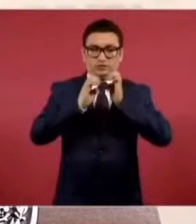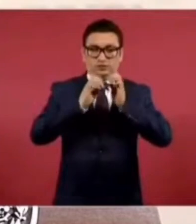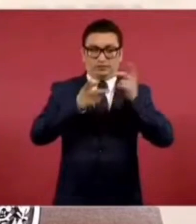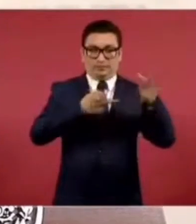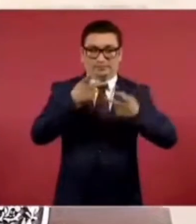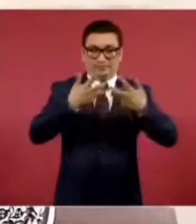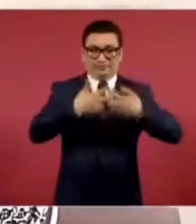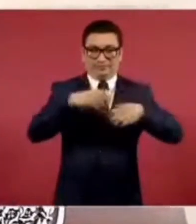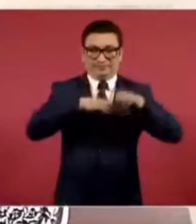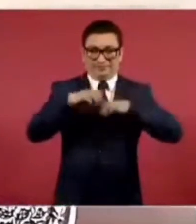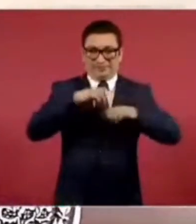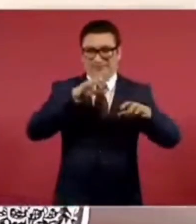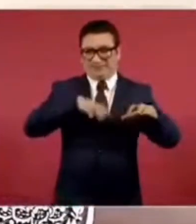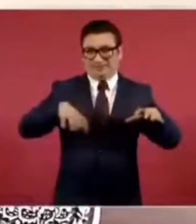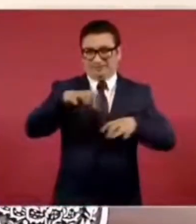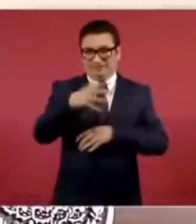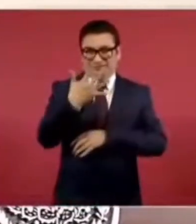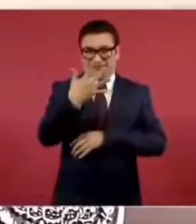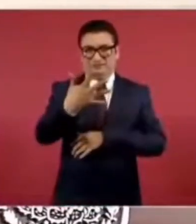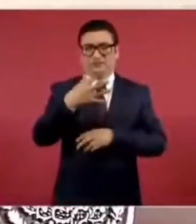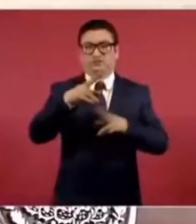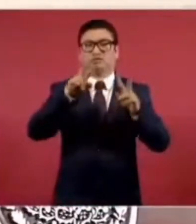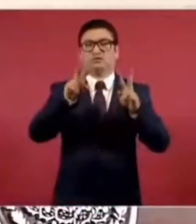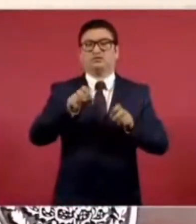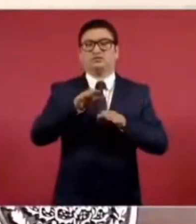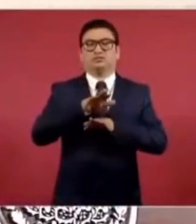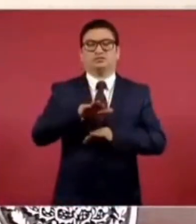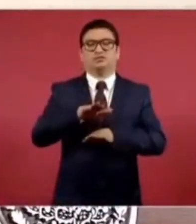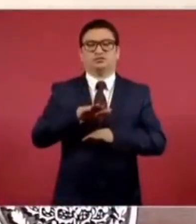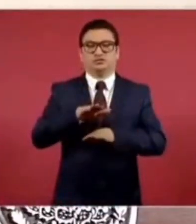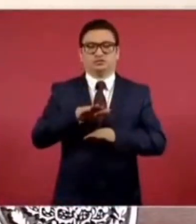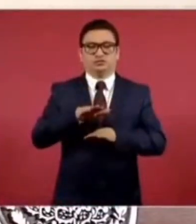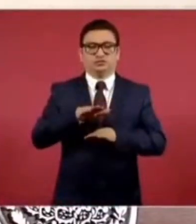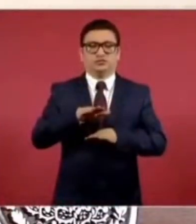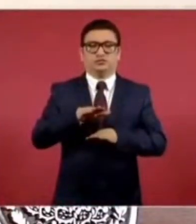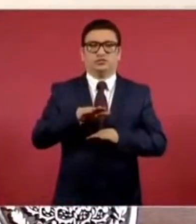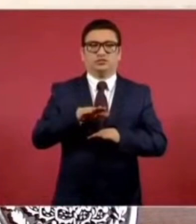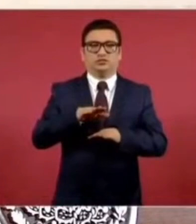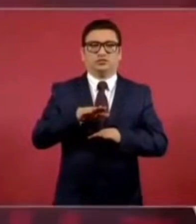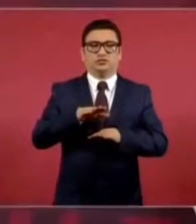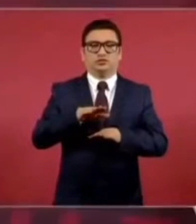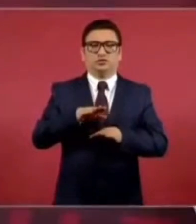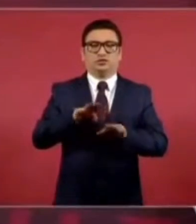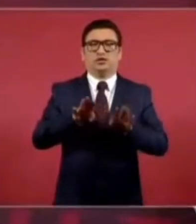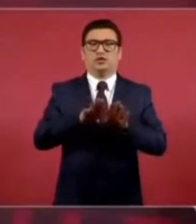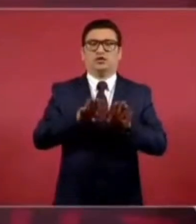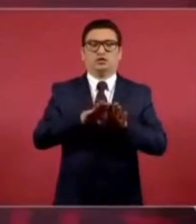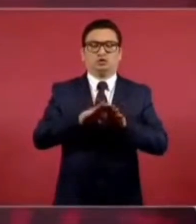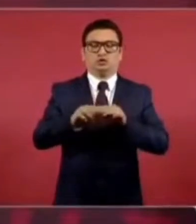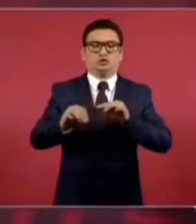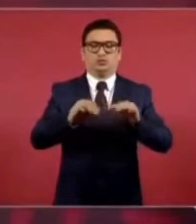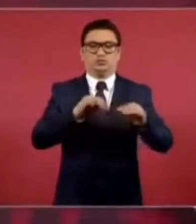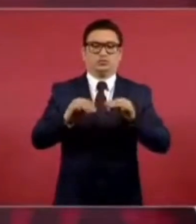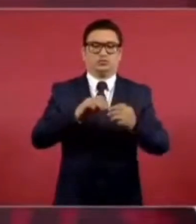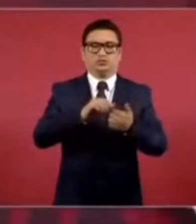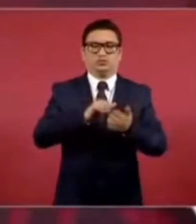que decidieron sobre la dirección del movimiento de